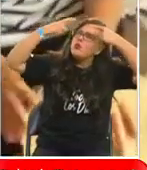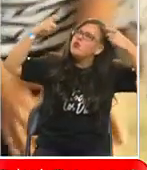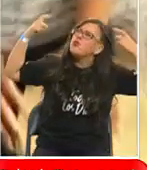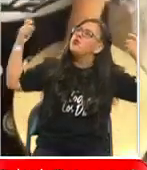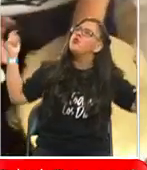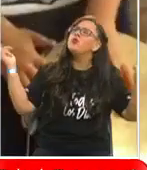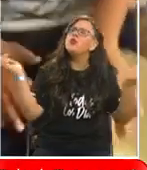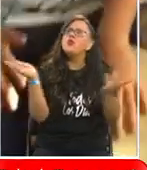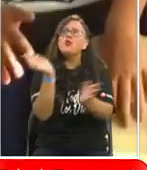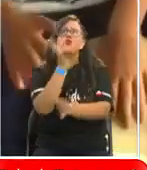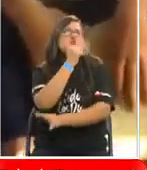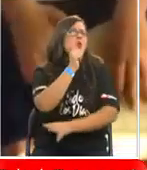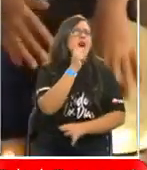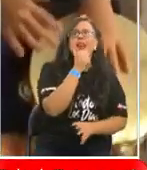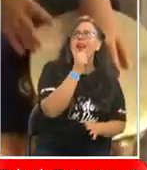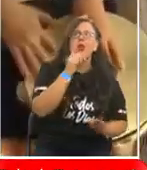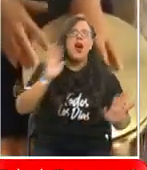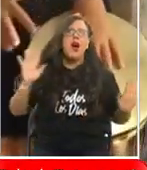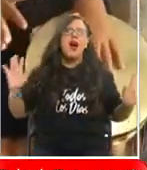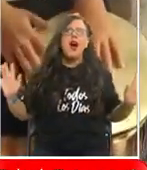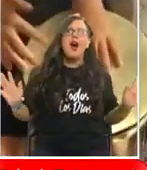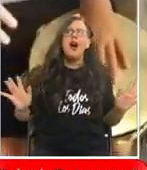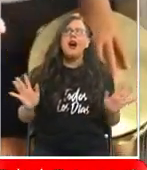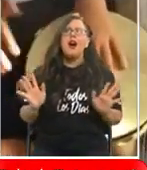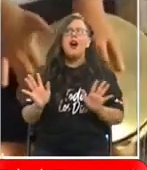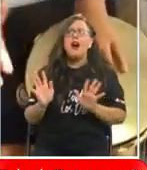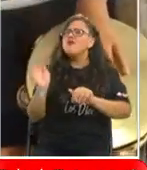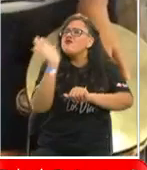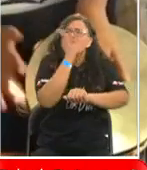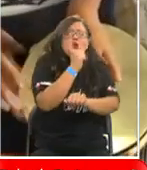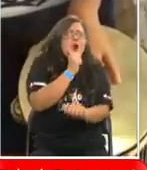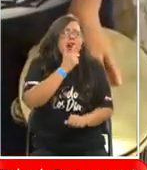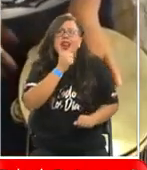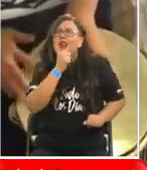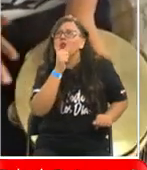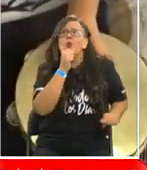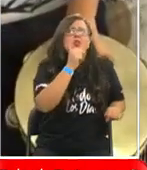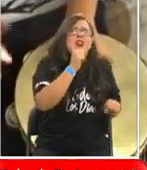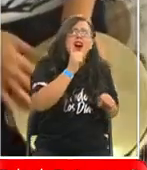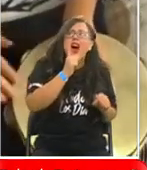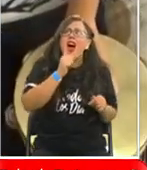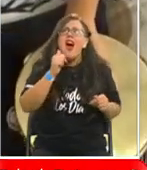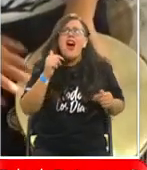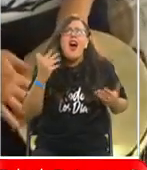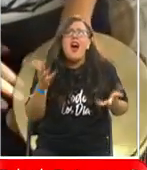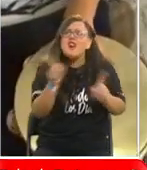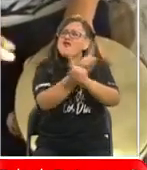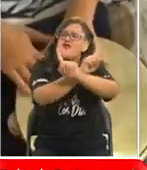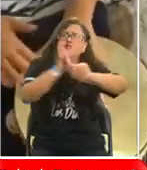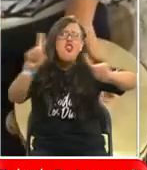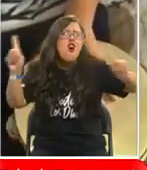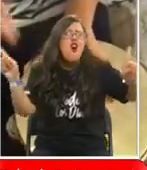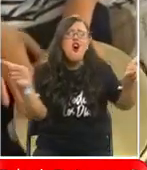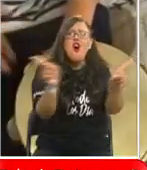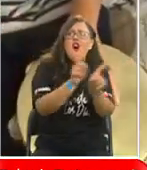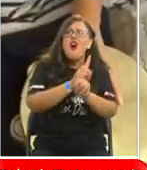dudar. No hay no, no hay que dudar, caballero, no